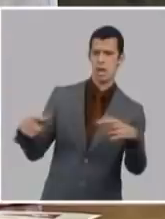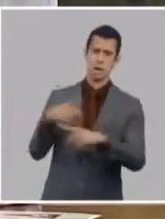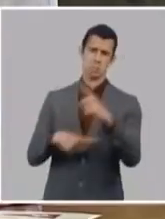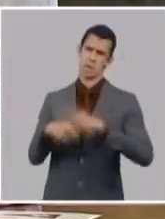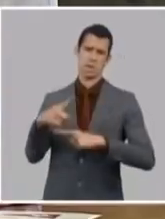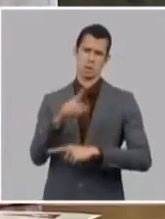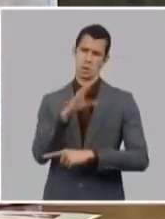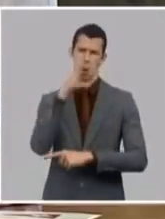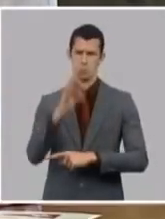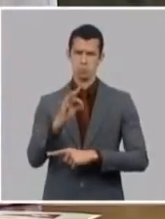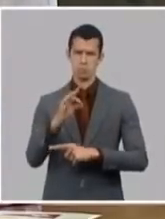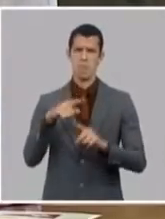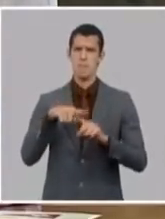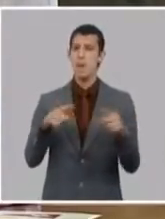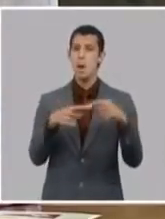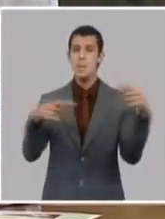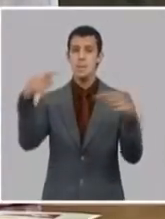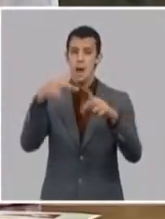se